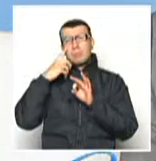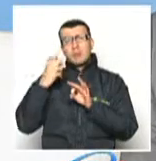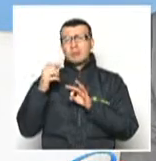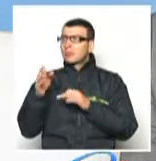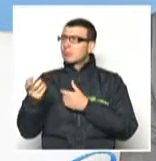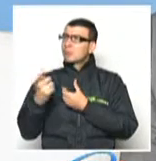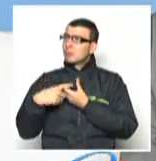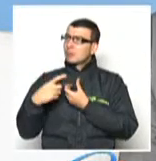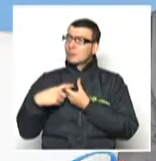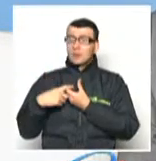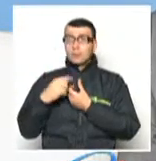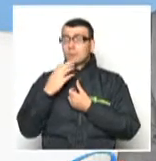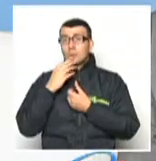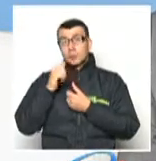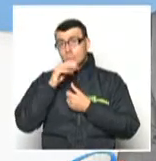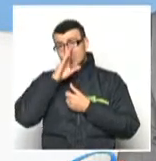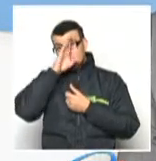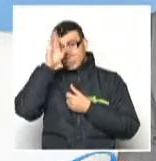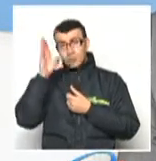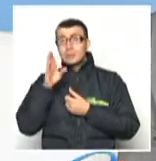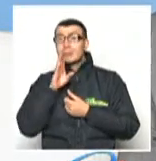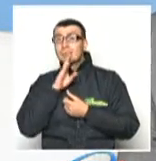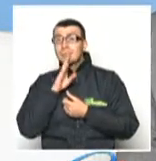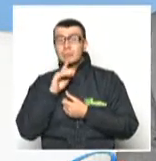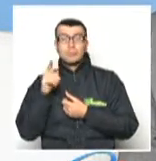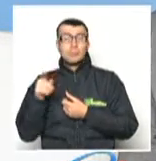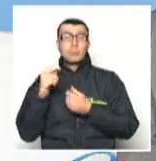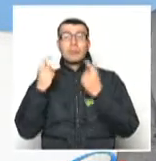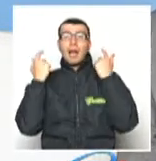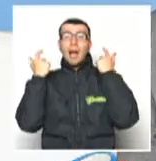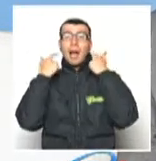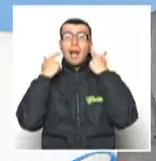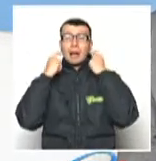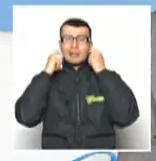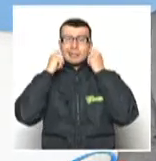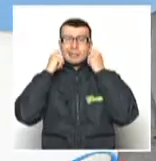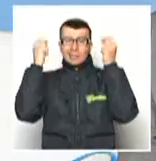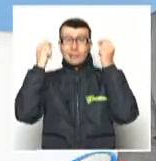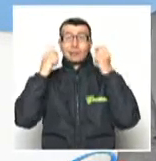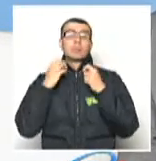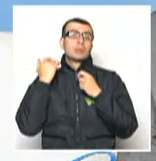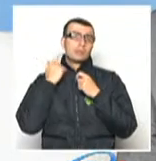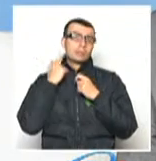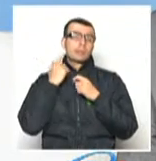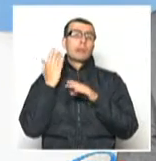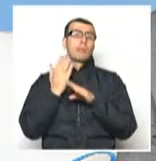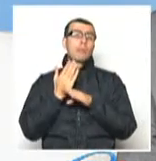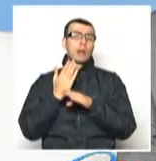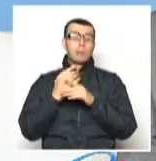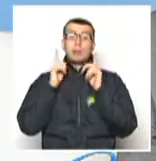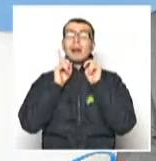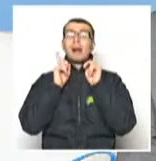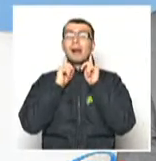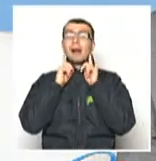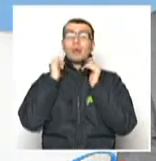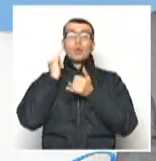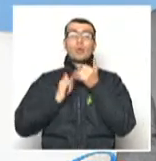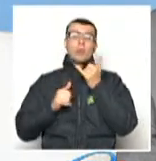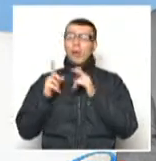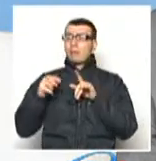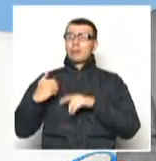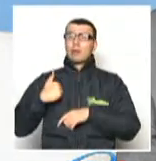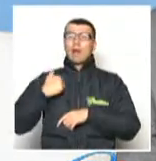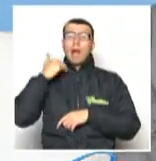cirujano maxilofacial comúnmente son los terceros molares o las cordales, que causan tantos problemas a nivel, especialmente en los